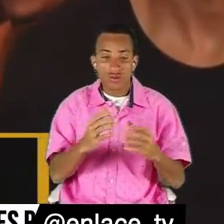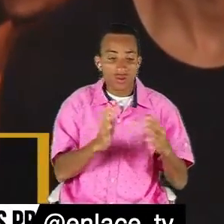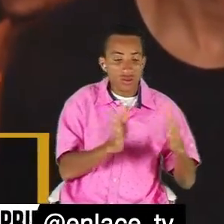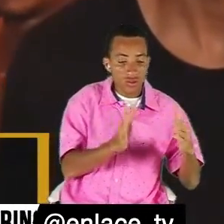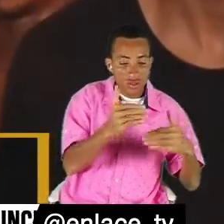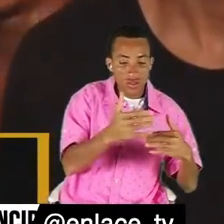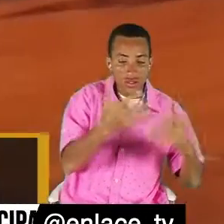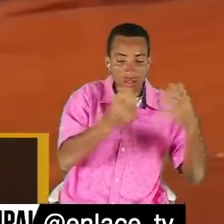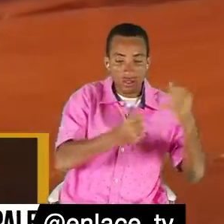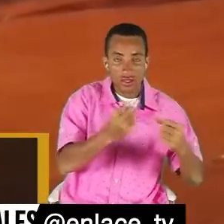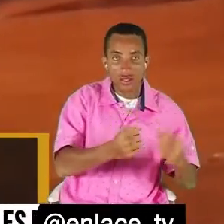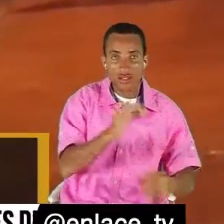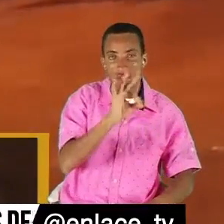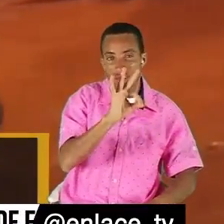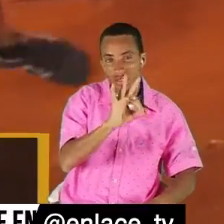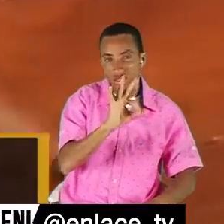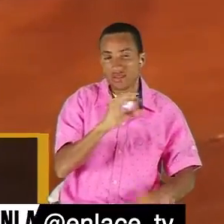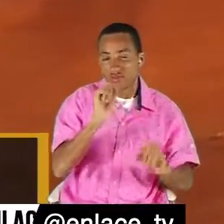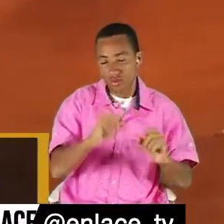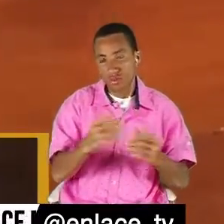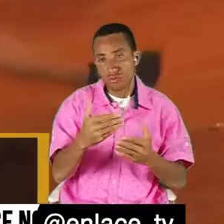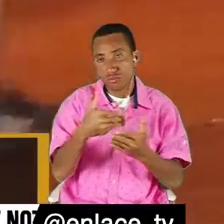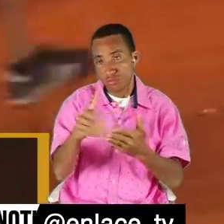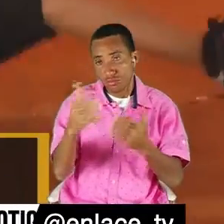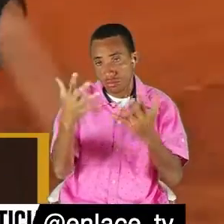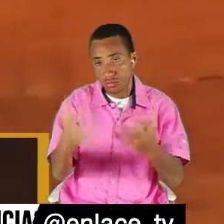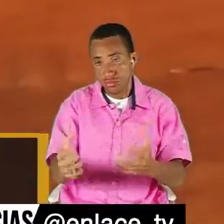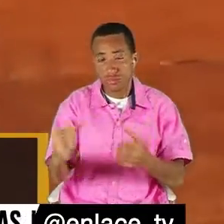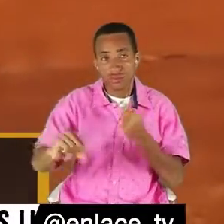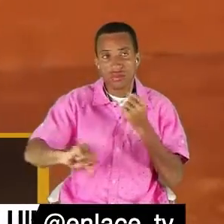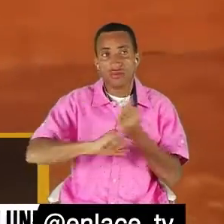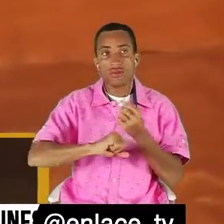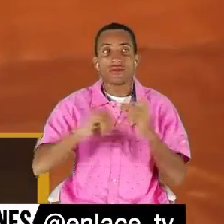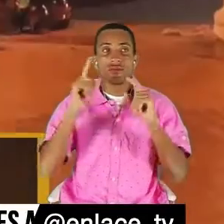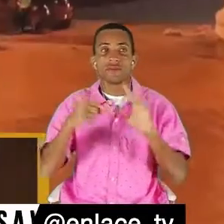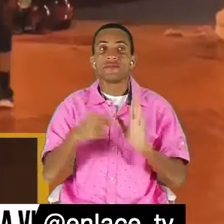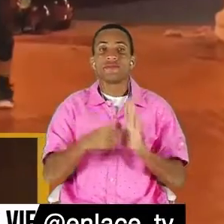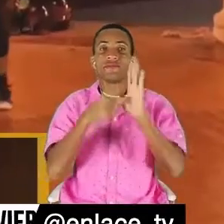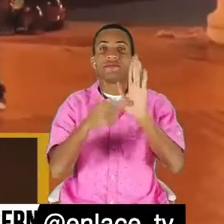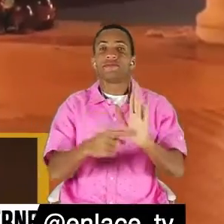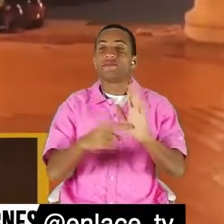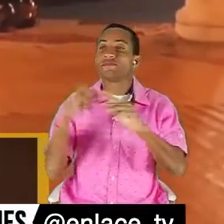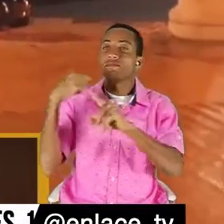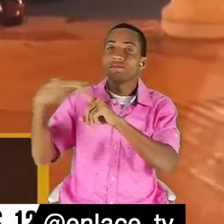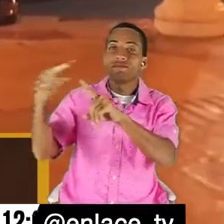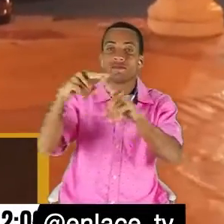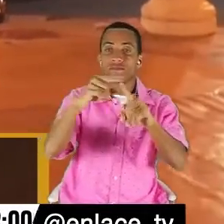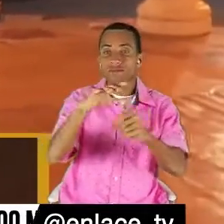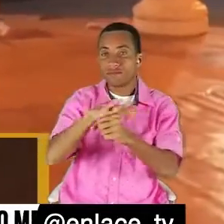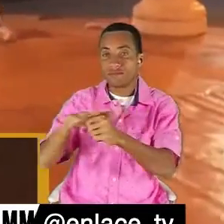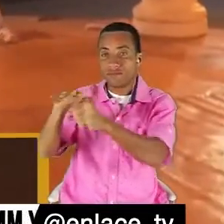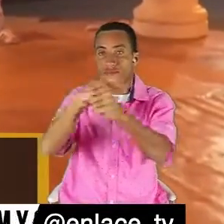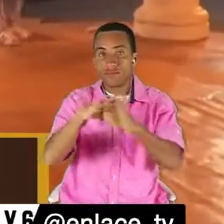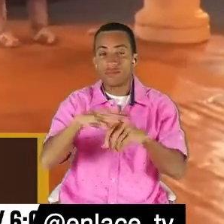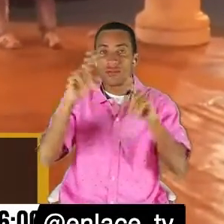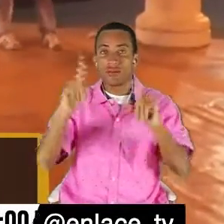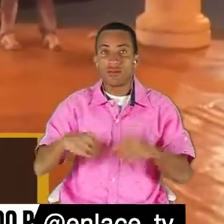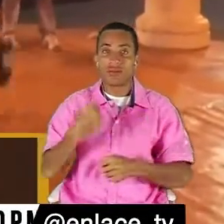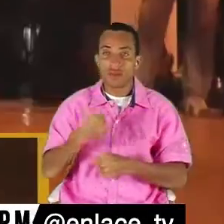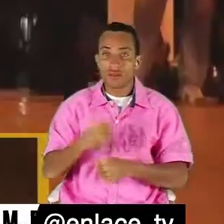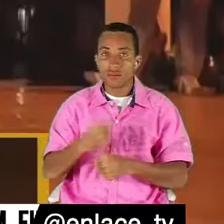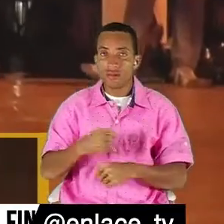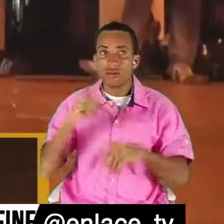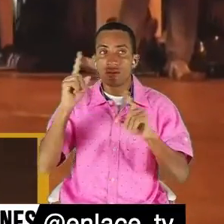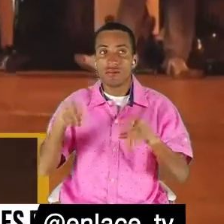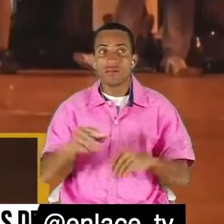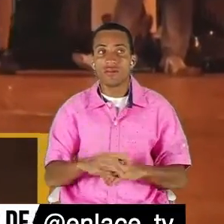una manera de cómo apoyarnos. La organización del grupo pretende llevar sus presentaciones a diferentes barrios de la ciudad para trabajar en la